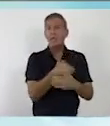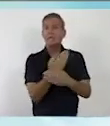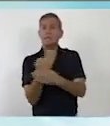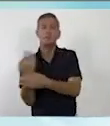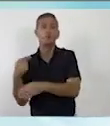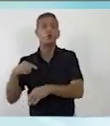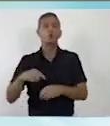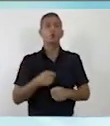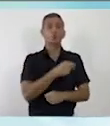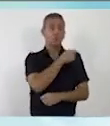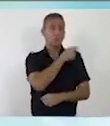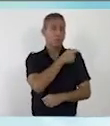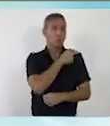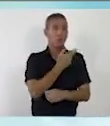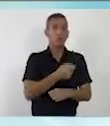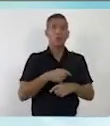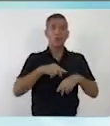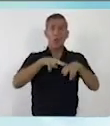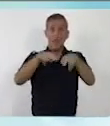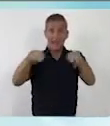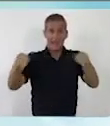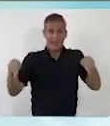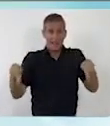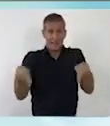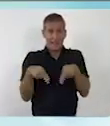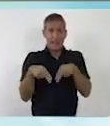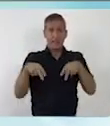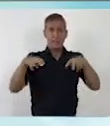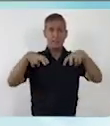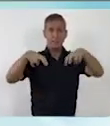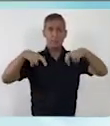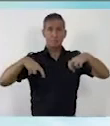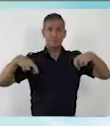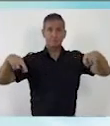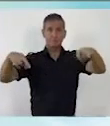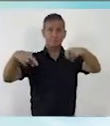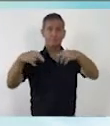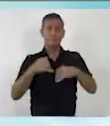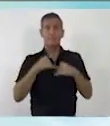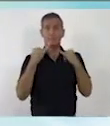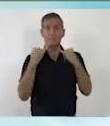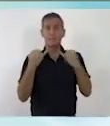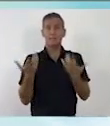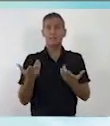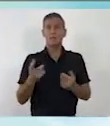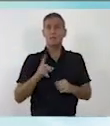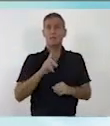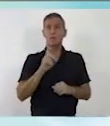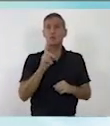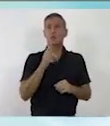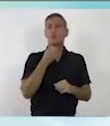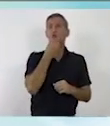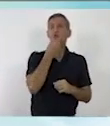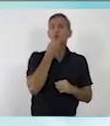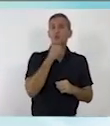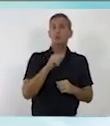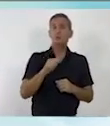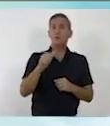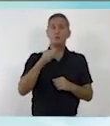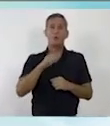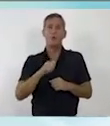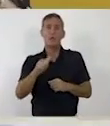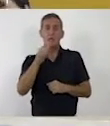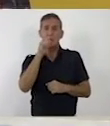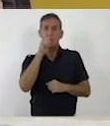nuestros dirigentes en las mesas redondas nos están llamando a que hagamos tanto hincapié en que no se puede estar tomando bebidas alcohólicas